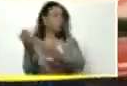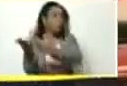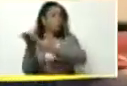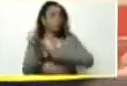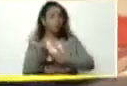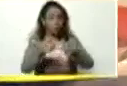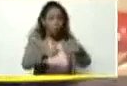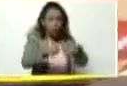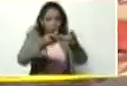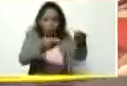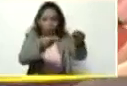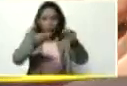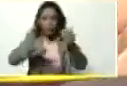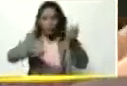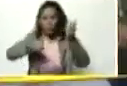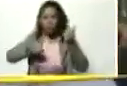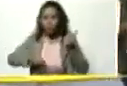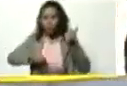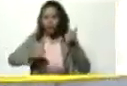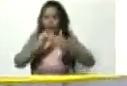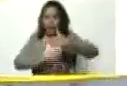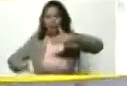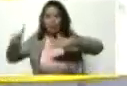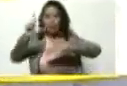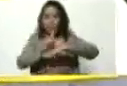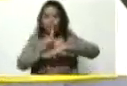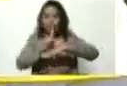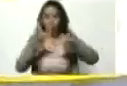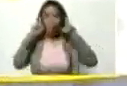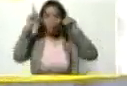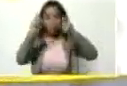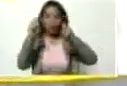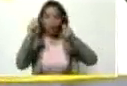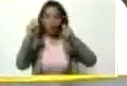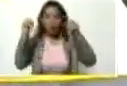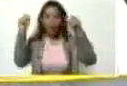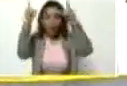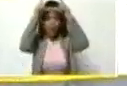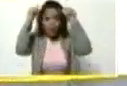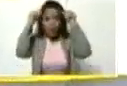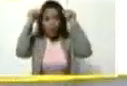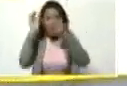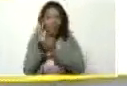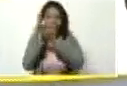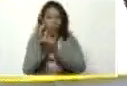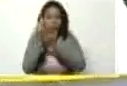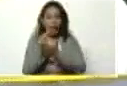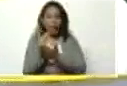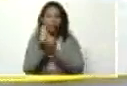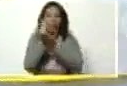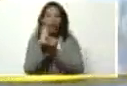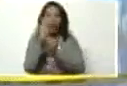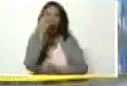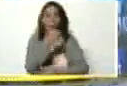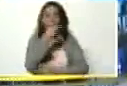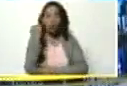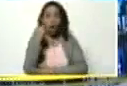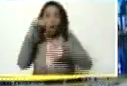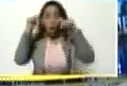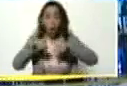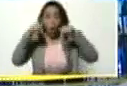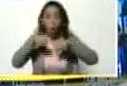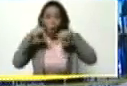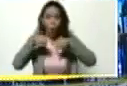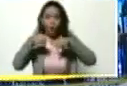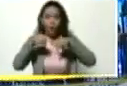el título en TCU y licenciatura los profesionales de enfermería, de fisioterapia, de terapia ocupacional. El día de hoy en este